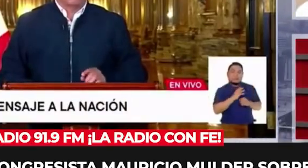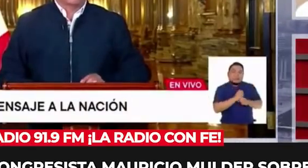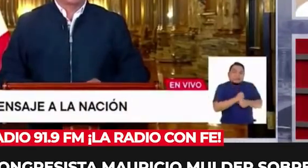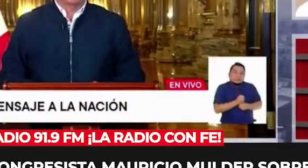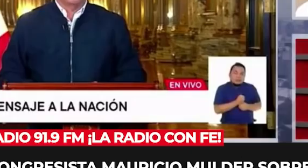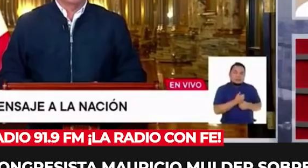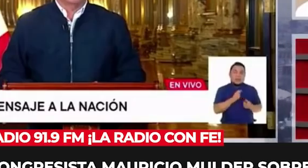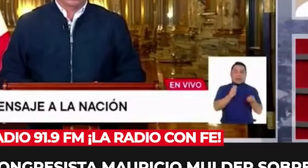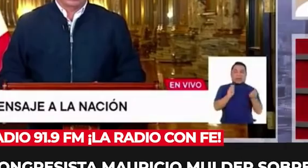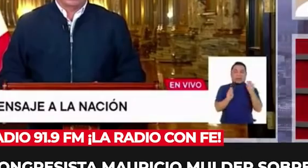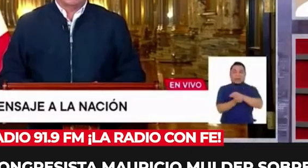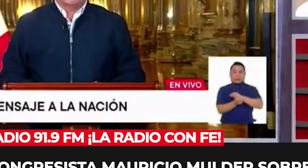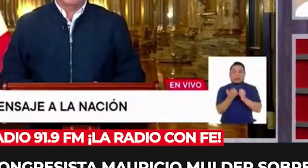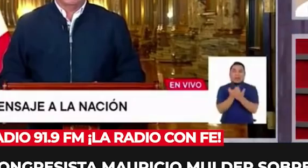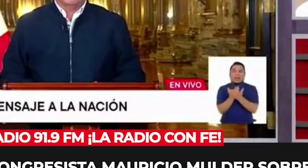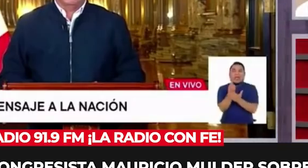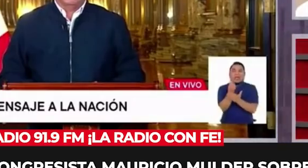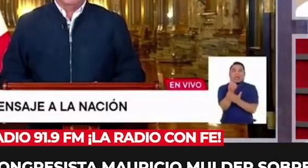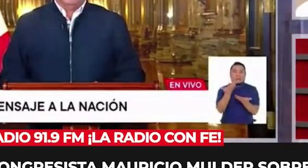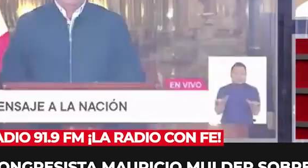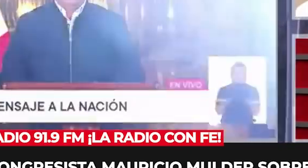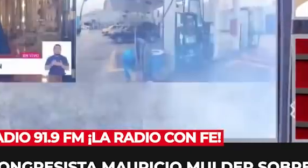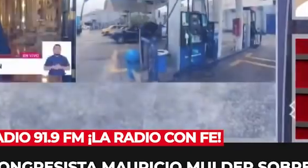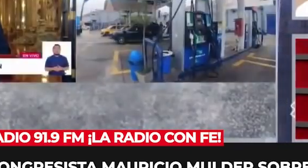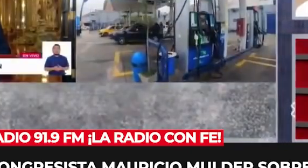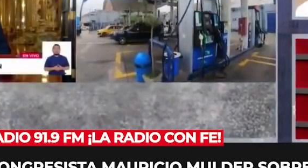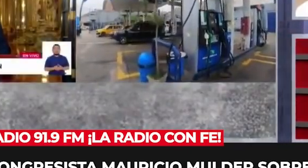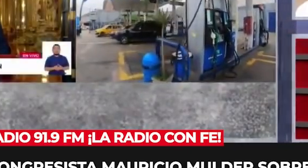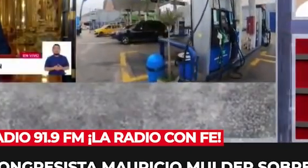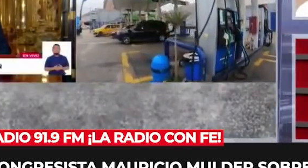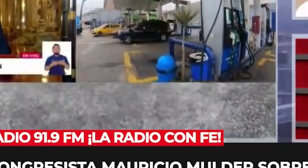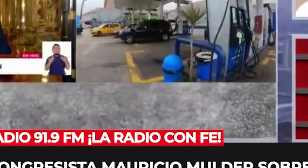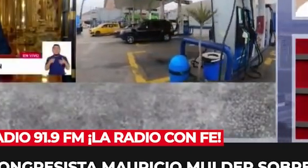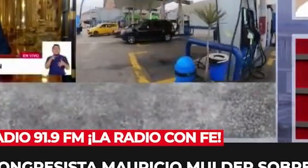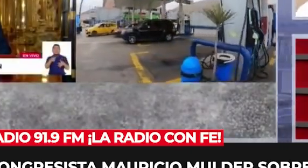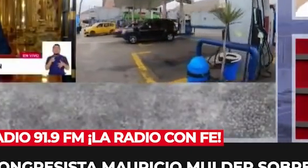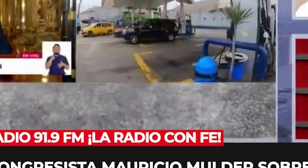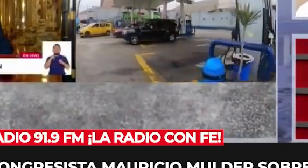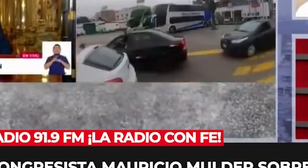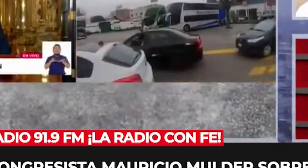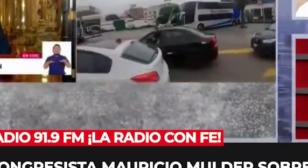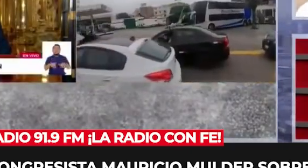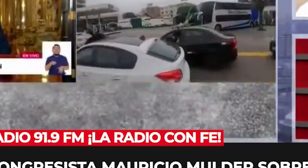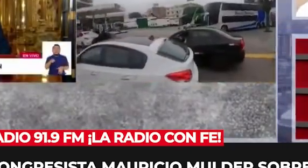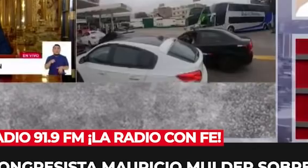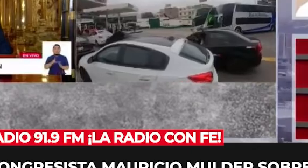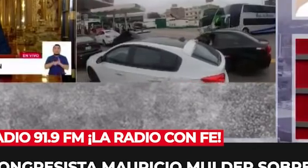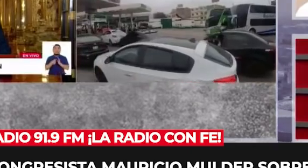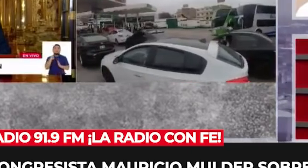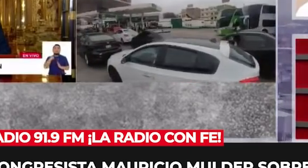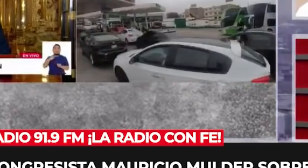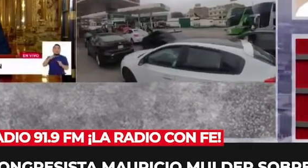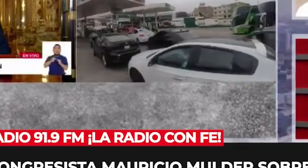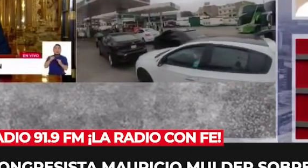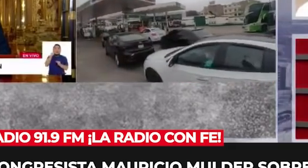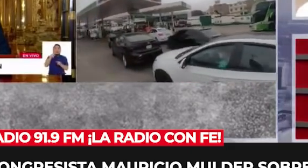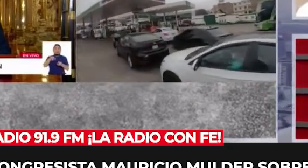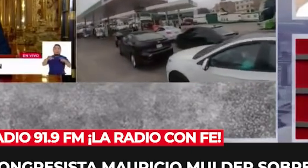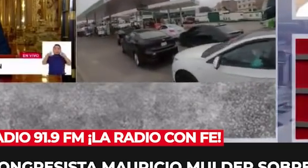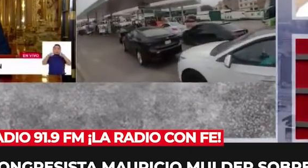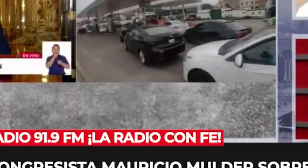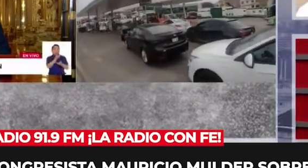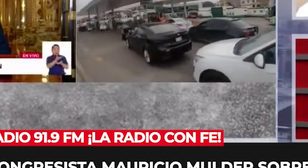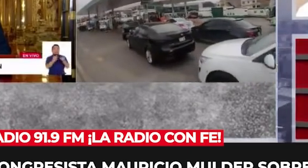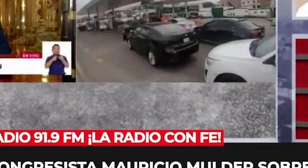Bellido. Lo ha escrito ya en su adultez, en sendos, en cantidad de mensajes de Facebook. El propio